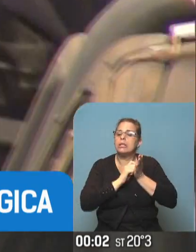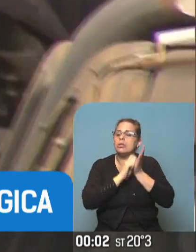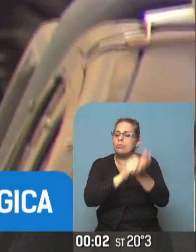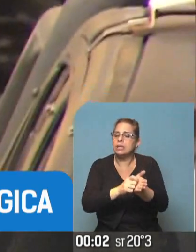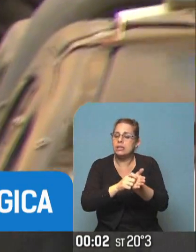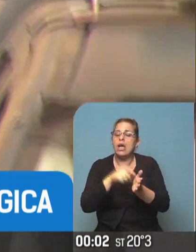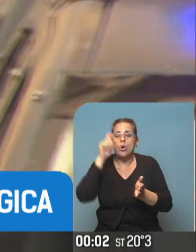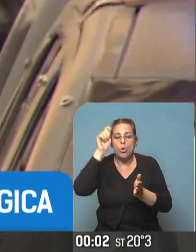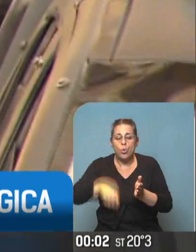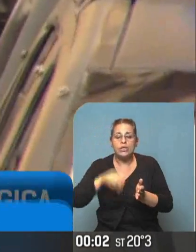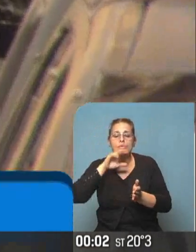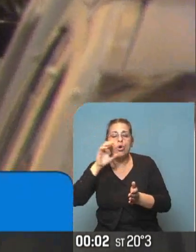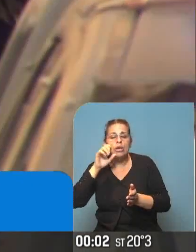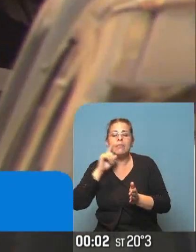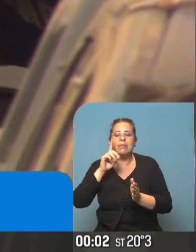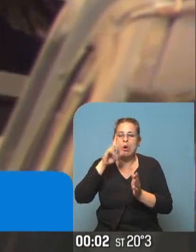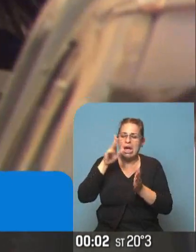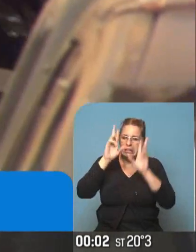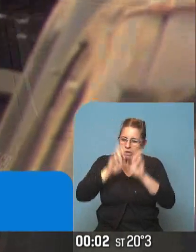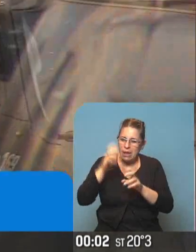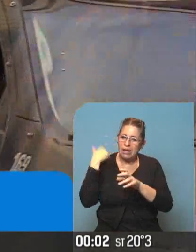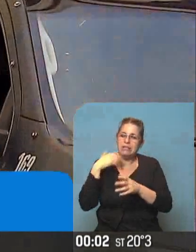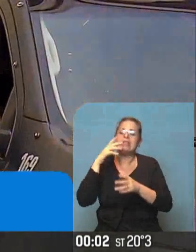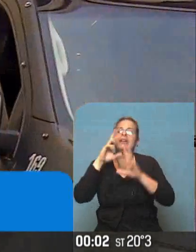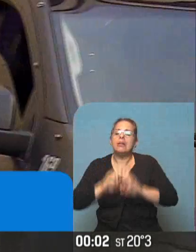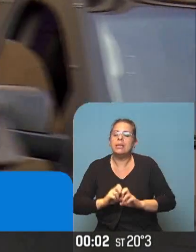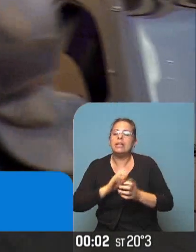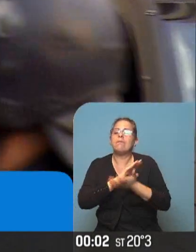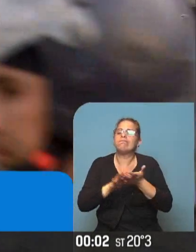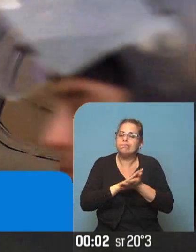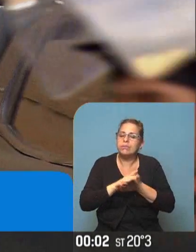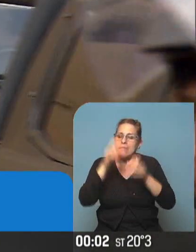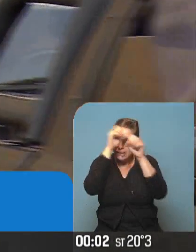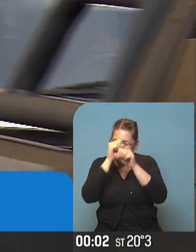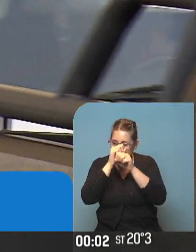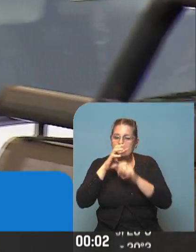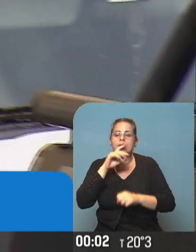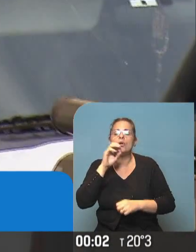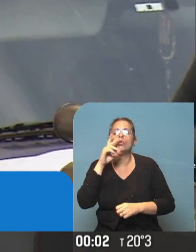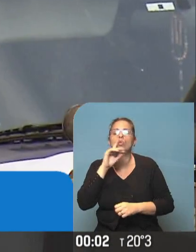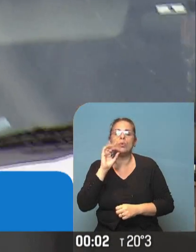la causa en la que se lo investiga por irregularidades en la mina carbonífera de Río Turbio.